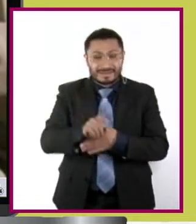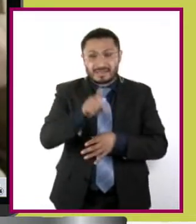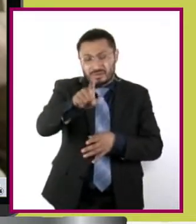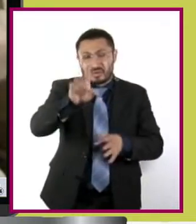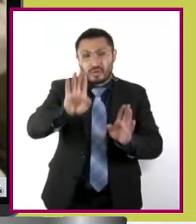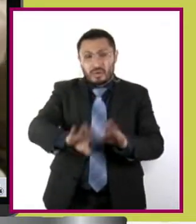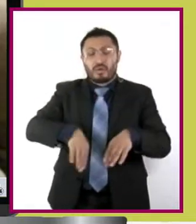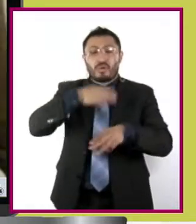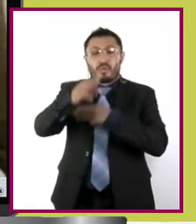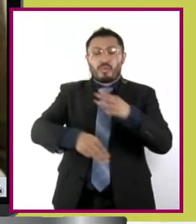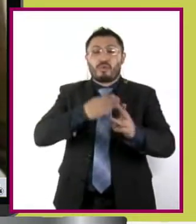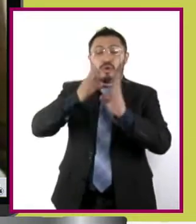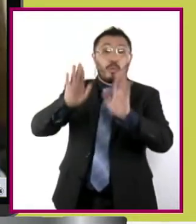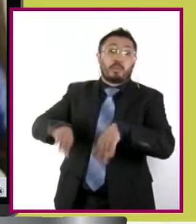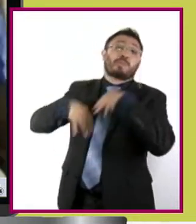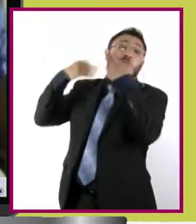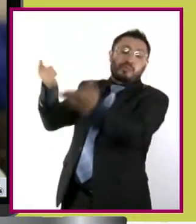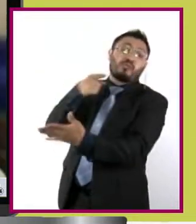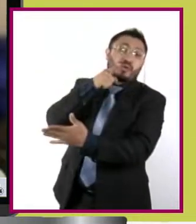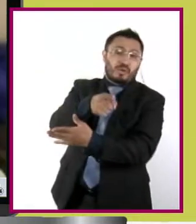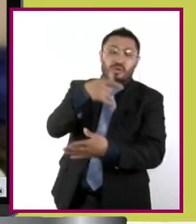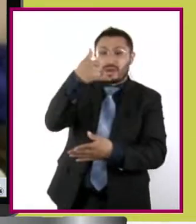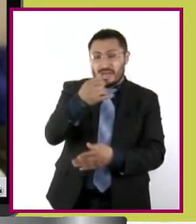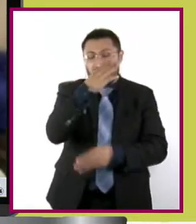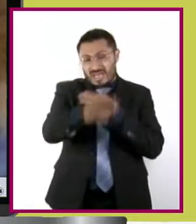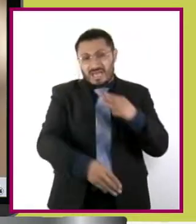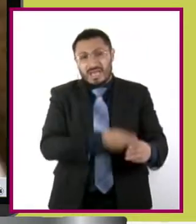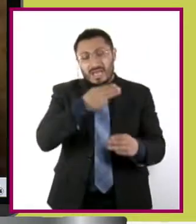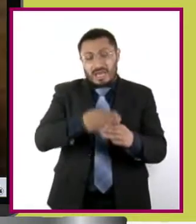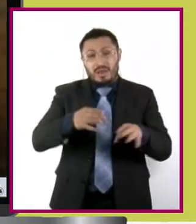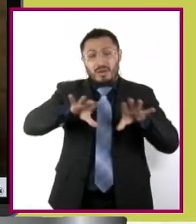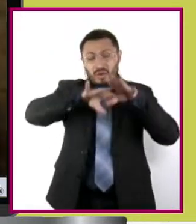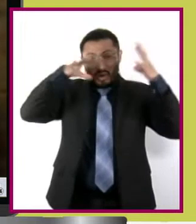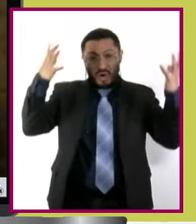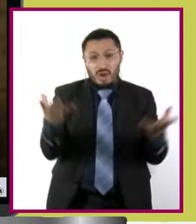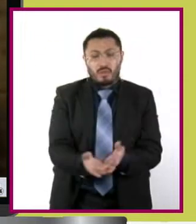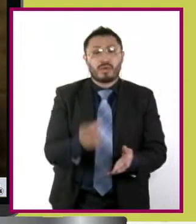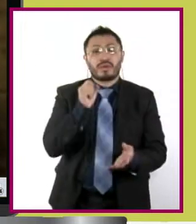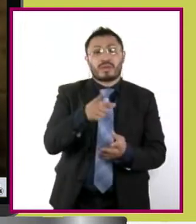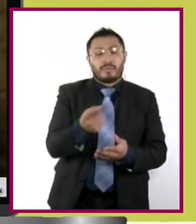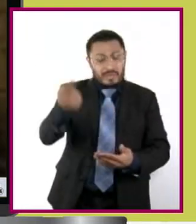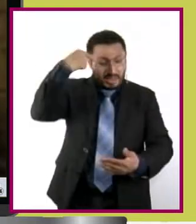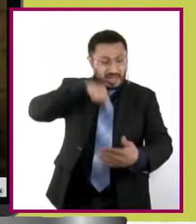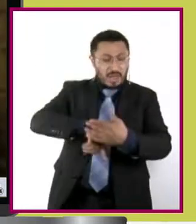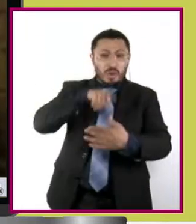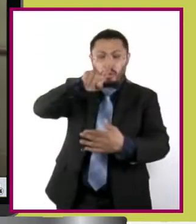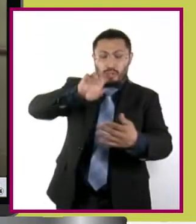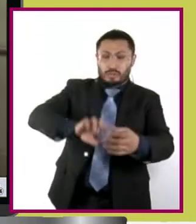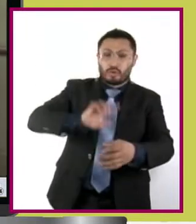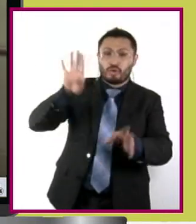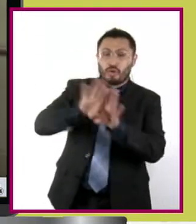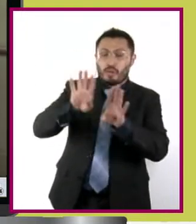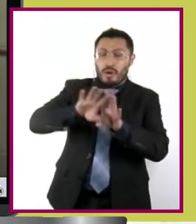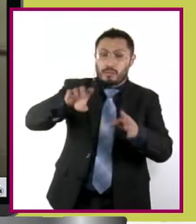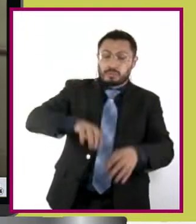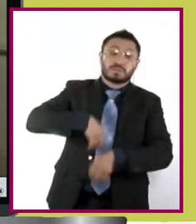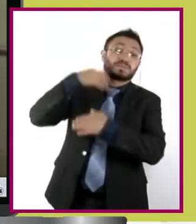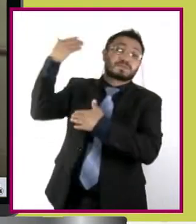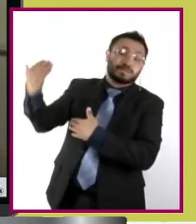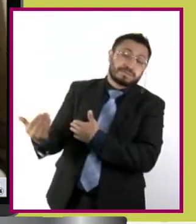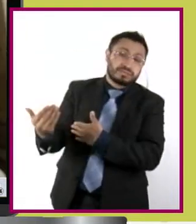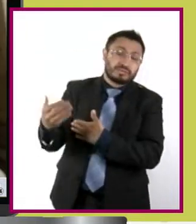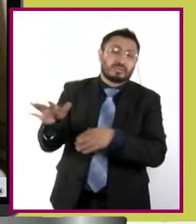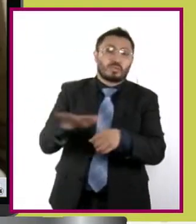del mundo y no solamente del mundo externo, sino de tu mundo propio interno, porque el